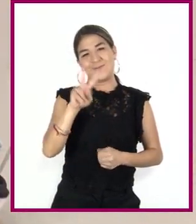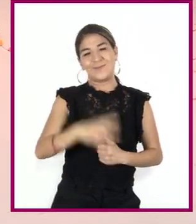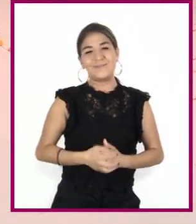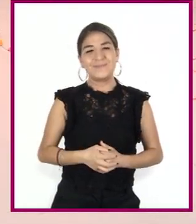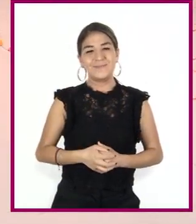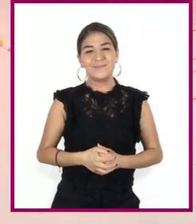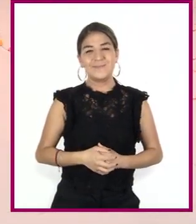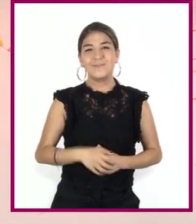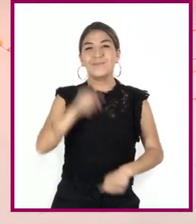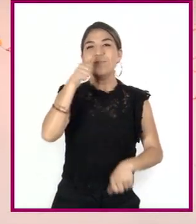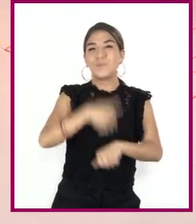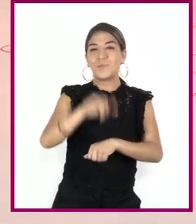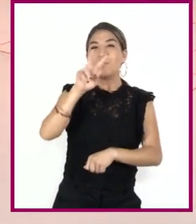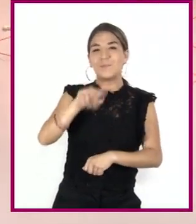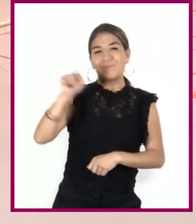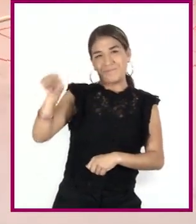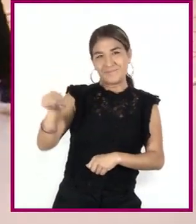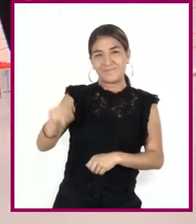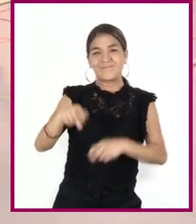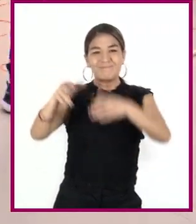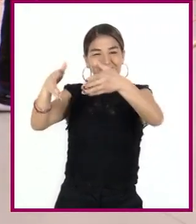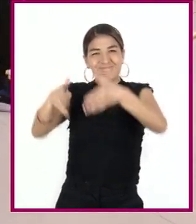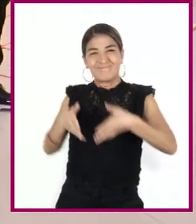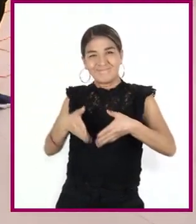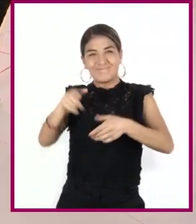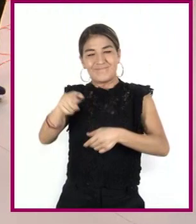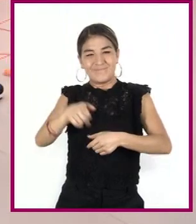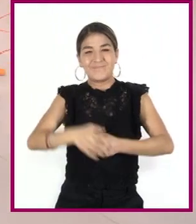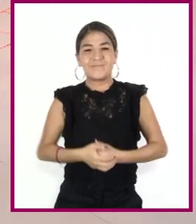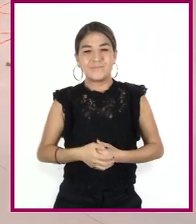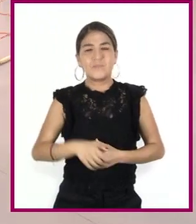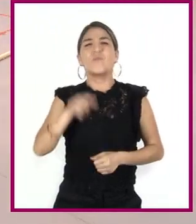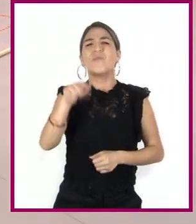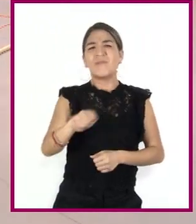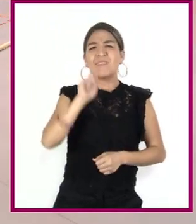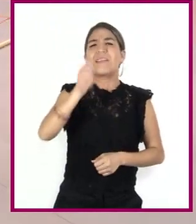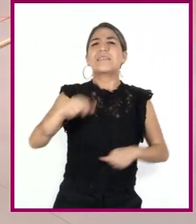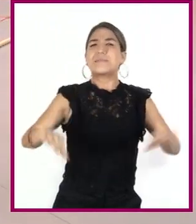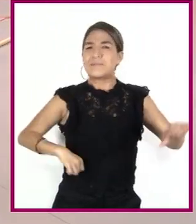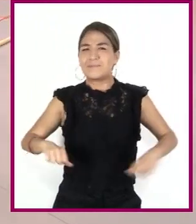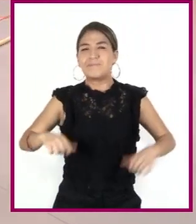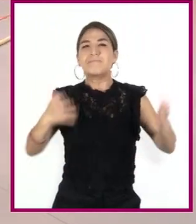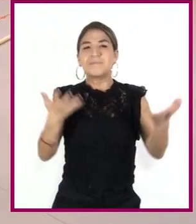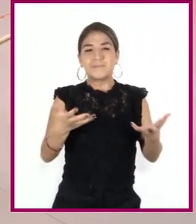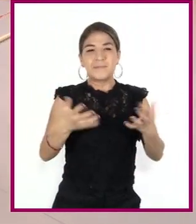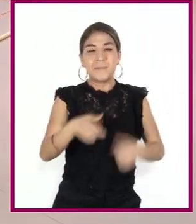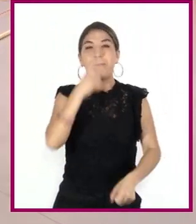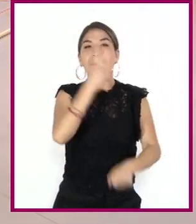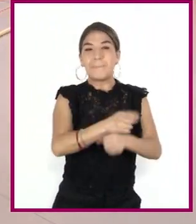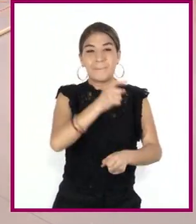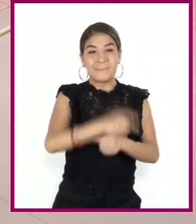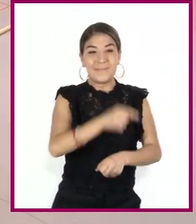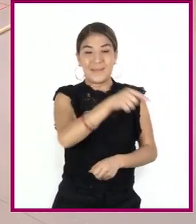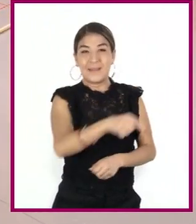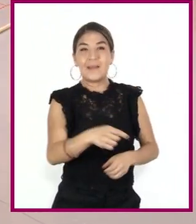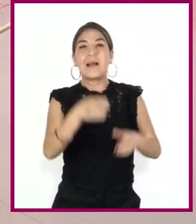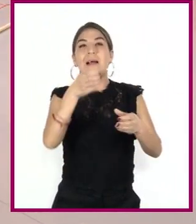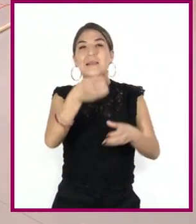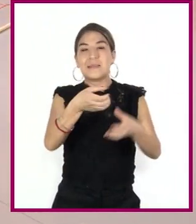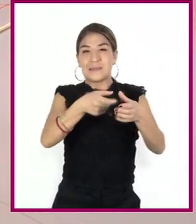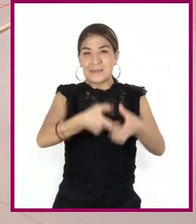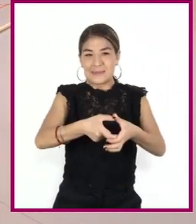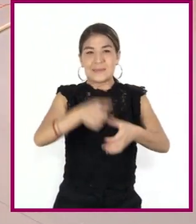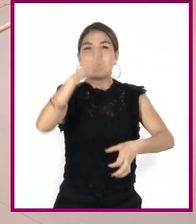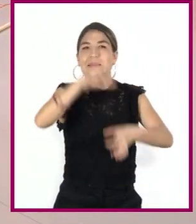La dos. Base número 2. ¿De qué lado? Para avanzar a esa base, ¿cuál es la actividad? Tenemos que llevar la tapita. Pero antes